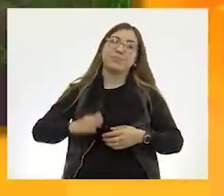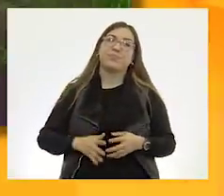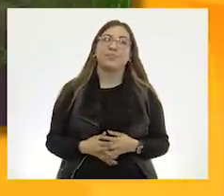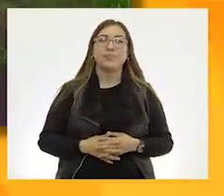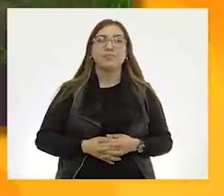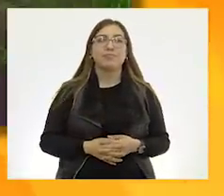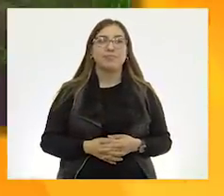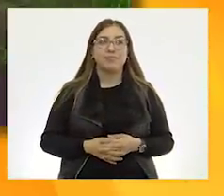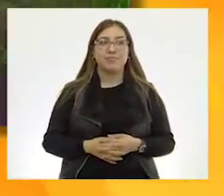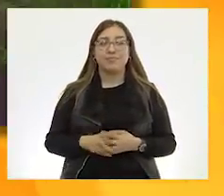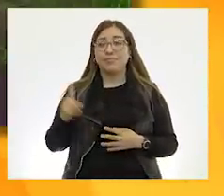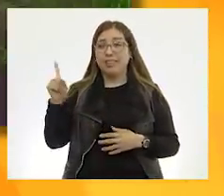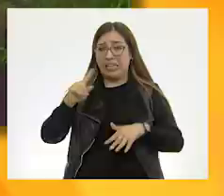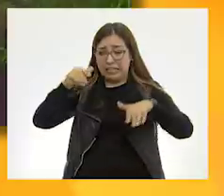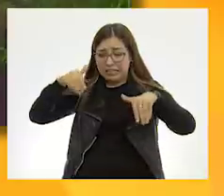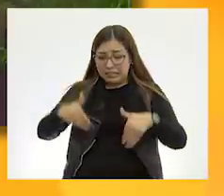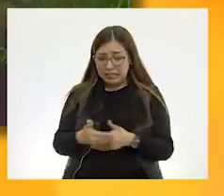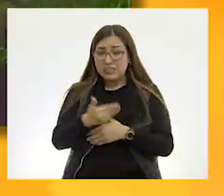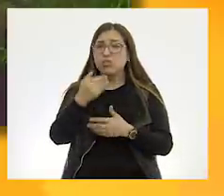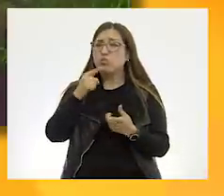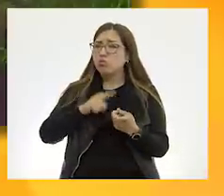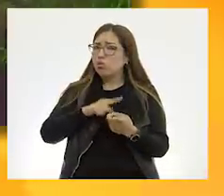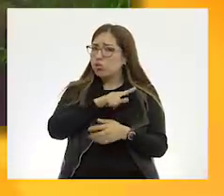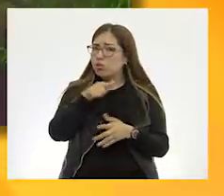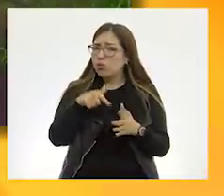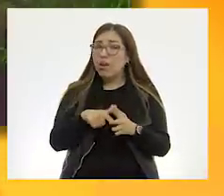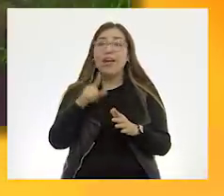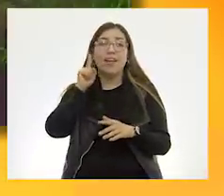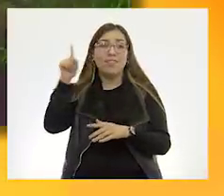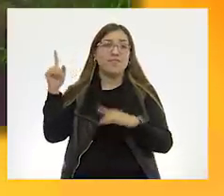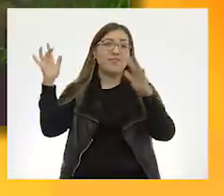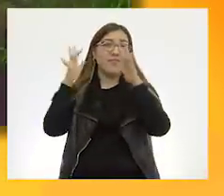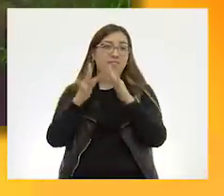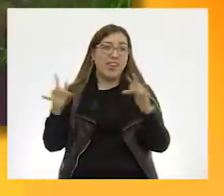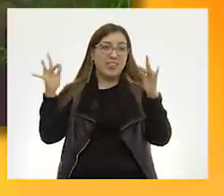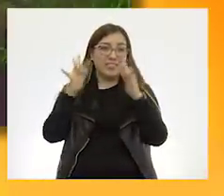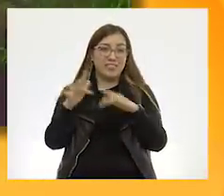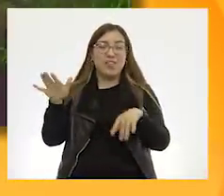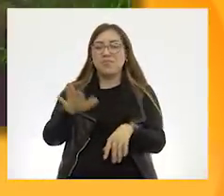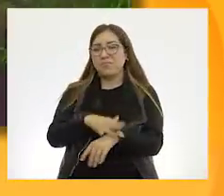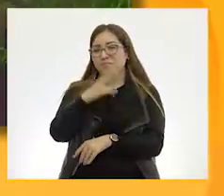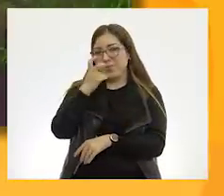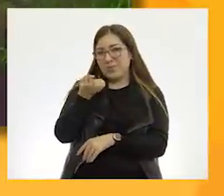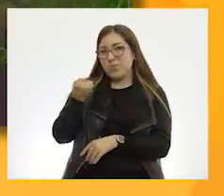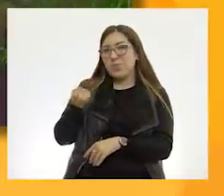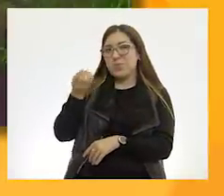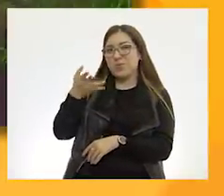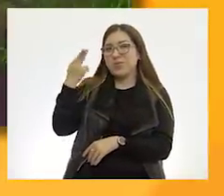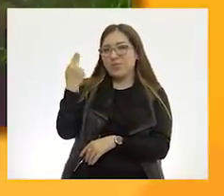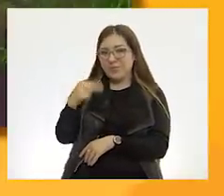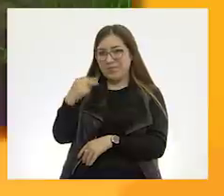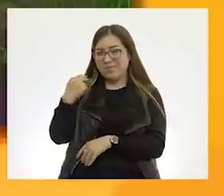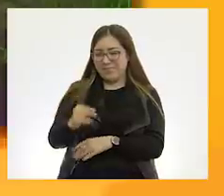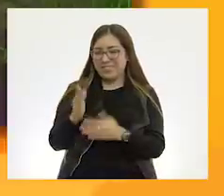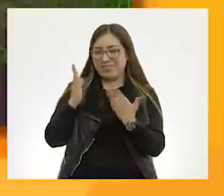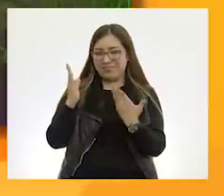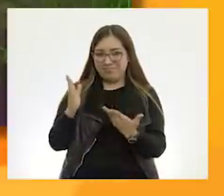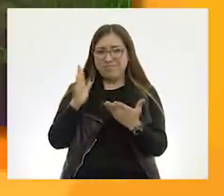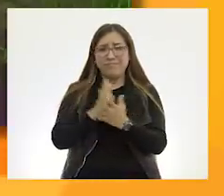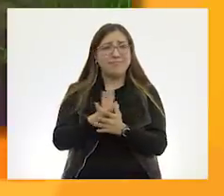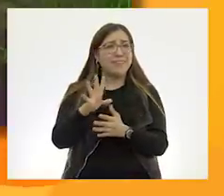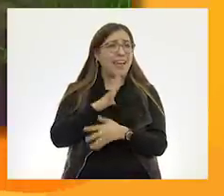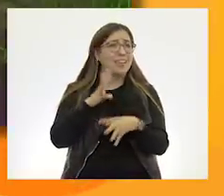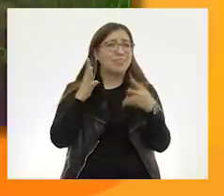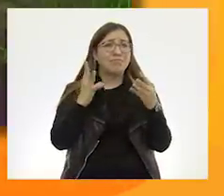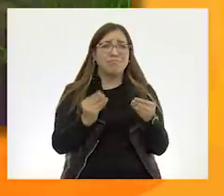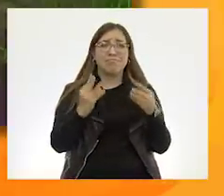señor Guiñol, que nació en Lyon, Francia. Por eso se les conoce como guiñoles a los títeres de guante. Existen